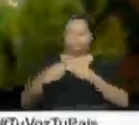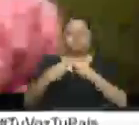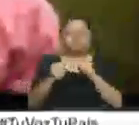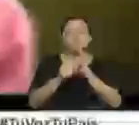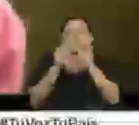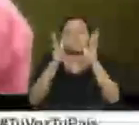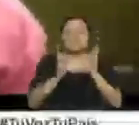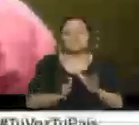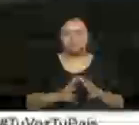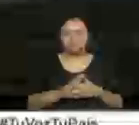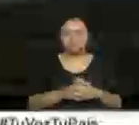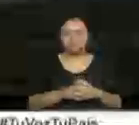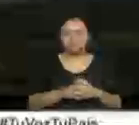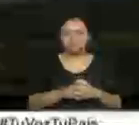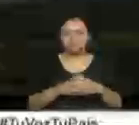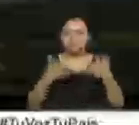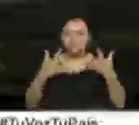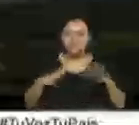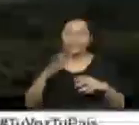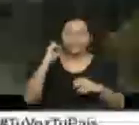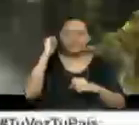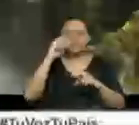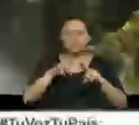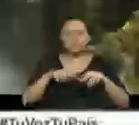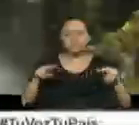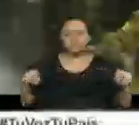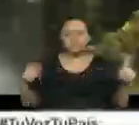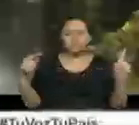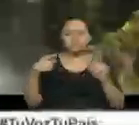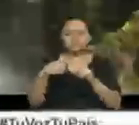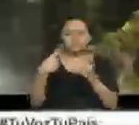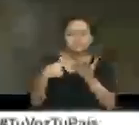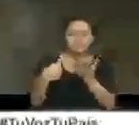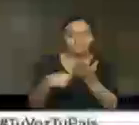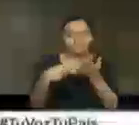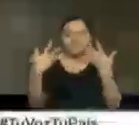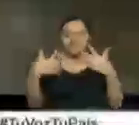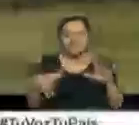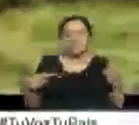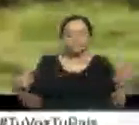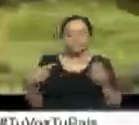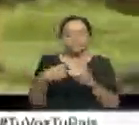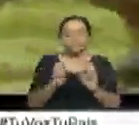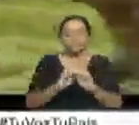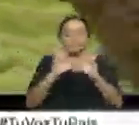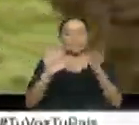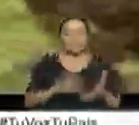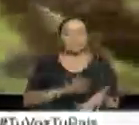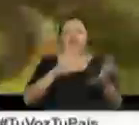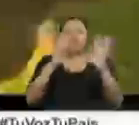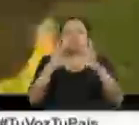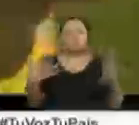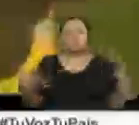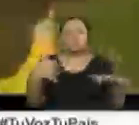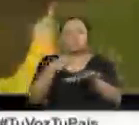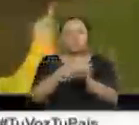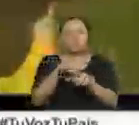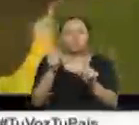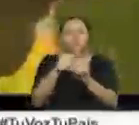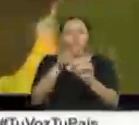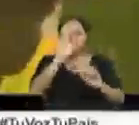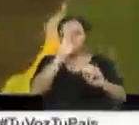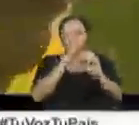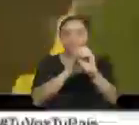participación ciudadana. Hasta los derechos de la naturaleza fueron discutidos, considerando una revolución integral, con